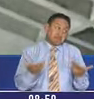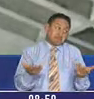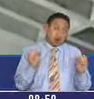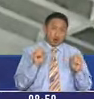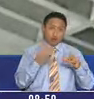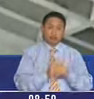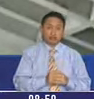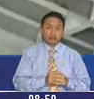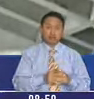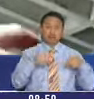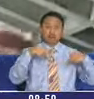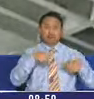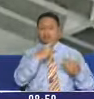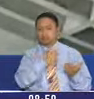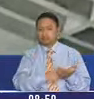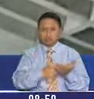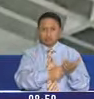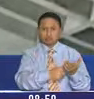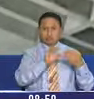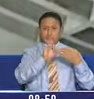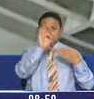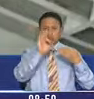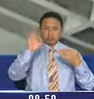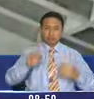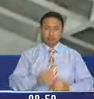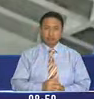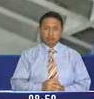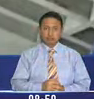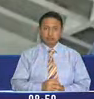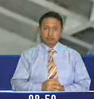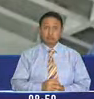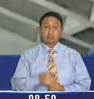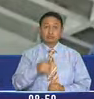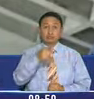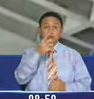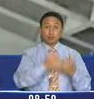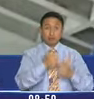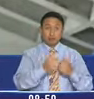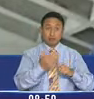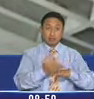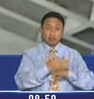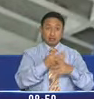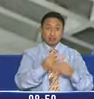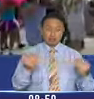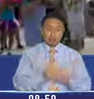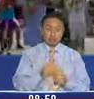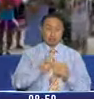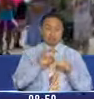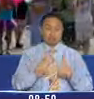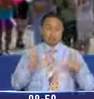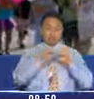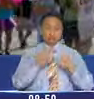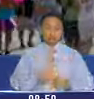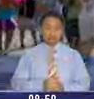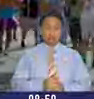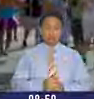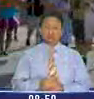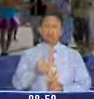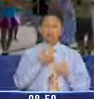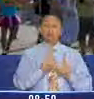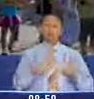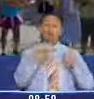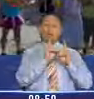un informe, hagamos un estudio, hagamos una estadística, porque para tú resolver cualquier problema necesitas datos. Los datos que